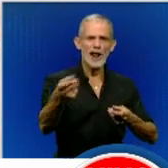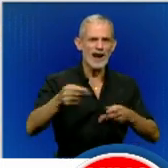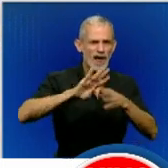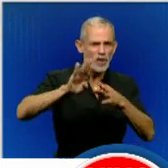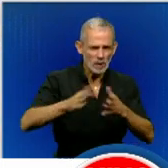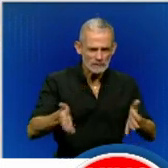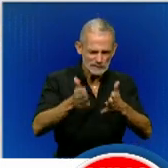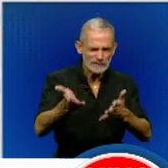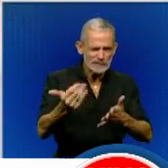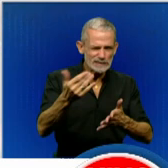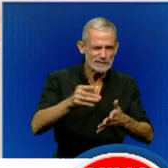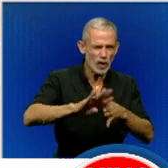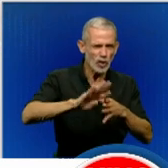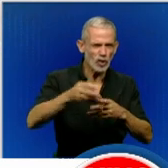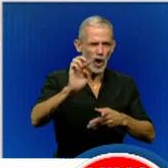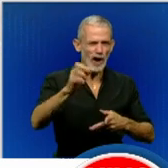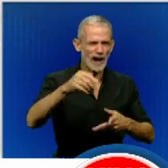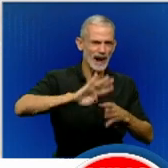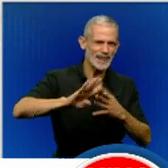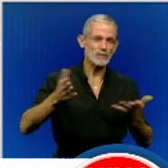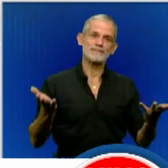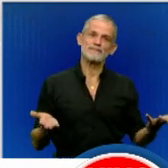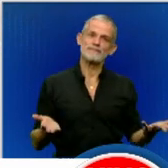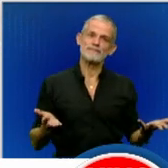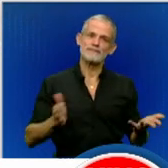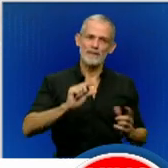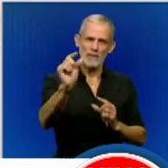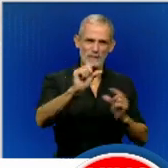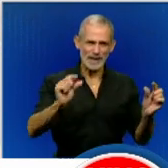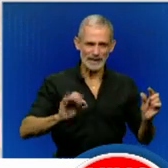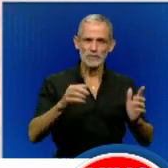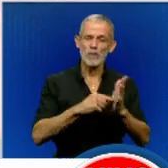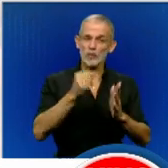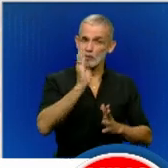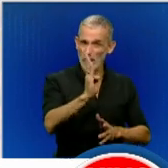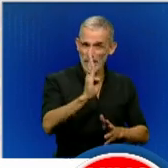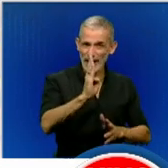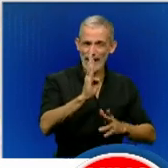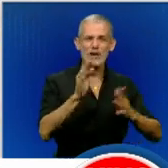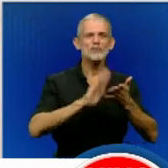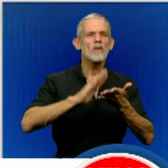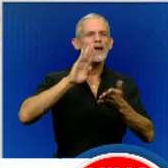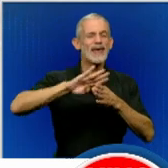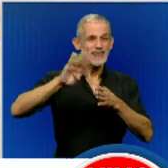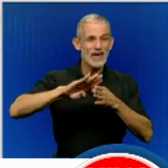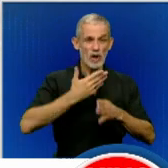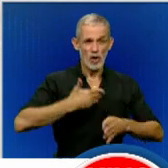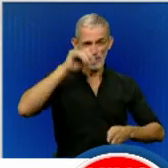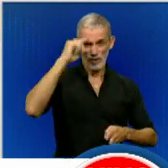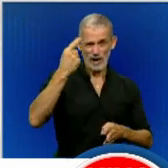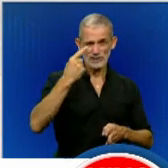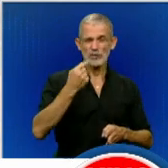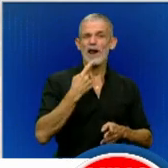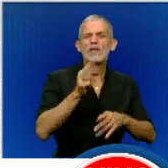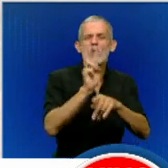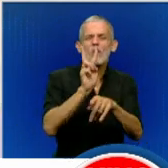en moneda extranjera y en este consenso creo que un punto muy importante es el punto b donde en materia de endeudamiento el gobierno nacional está